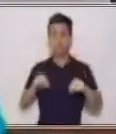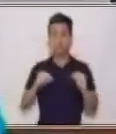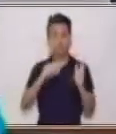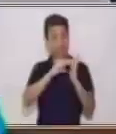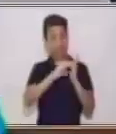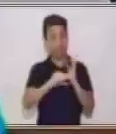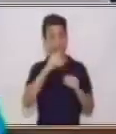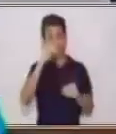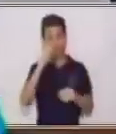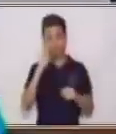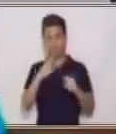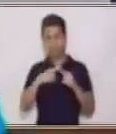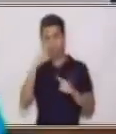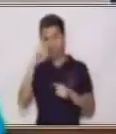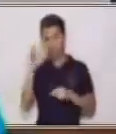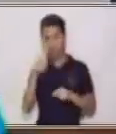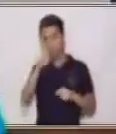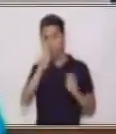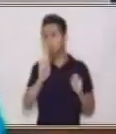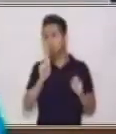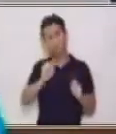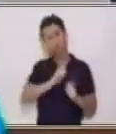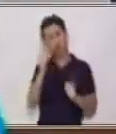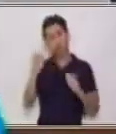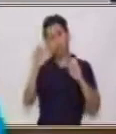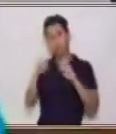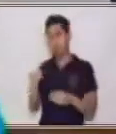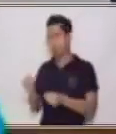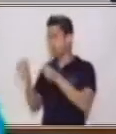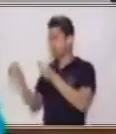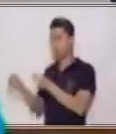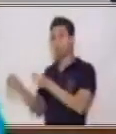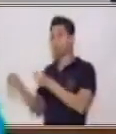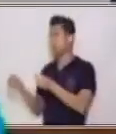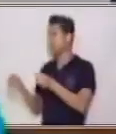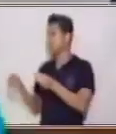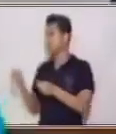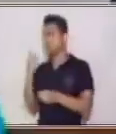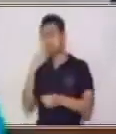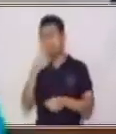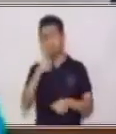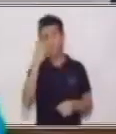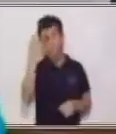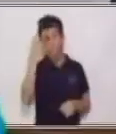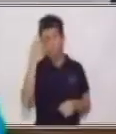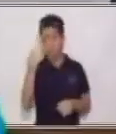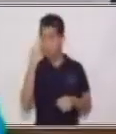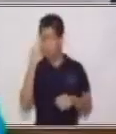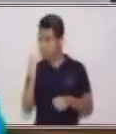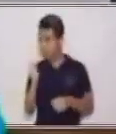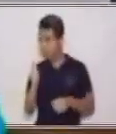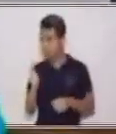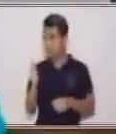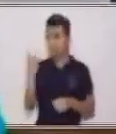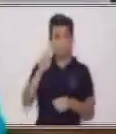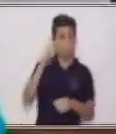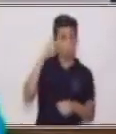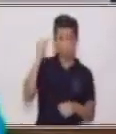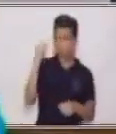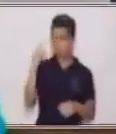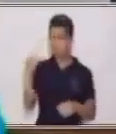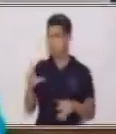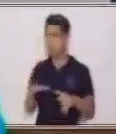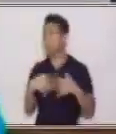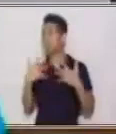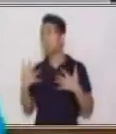conocer este texto a alguien más, porque él te va a decir si se entiende, si no se entiende o si en este caso